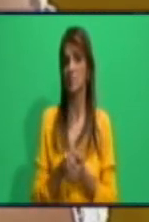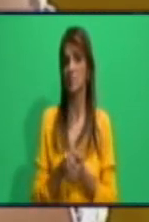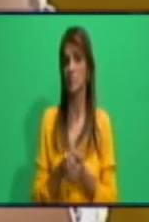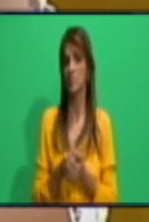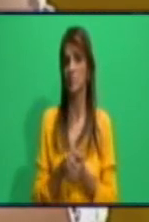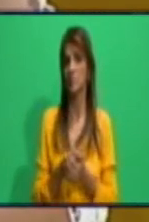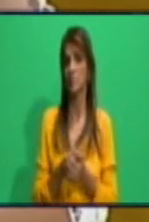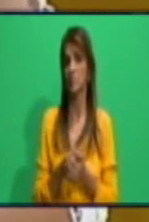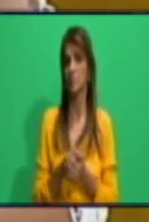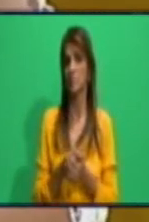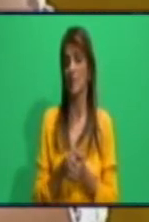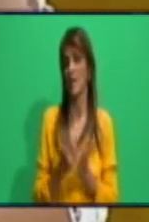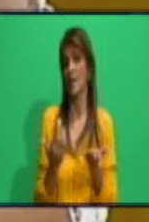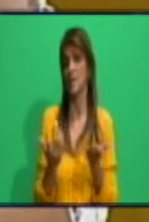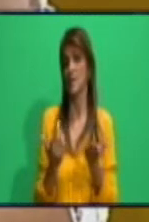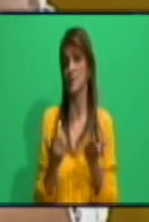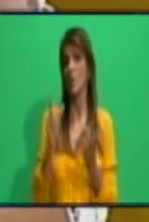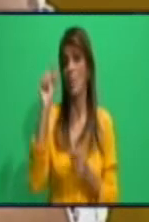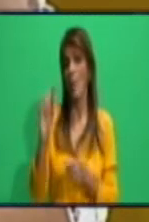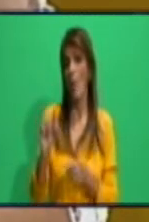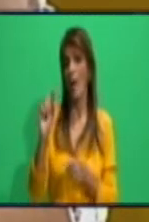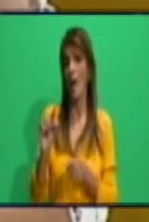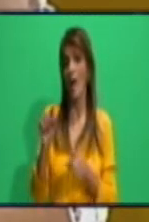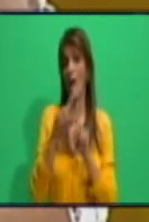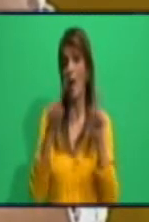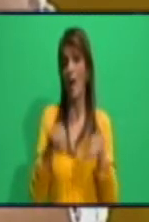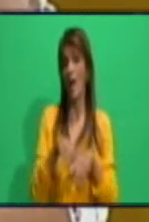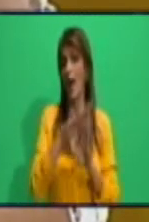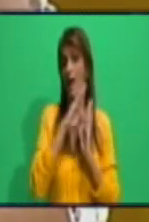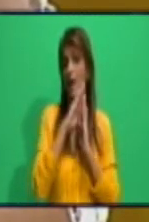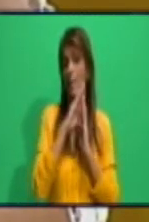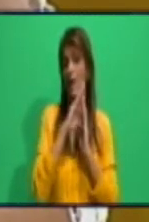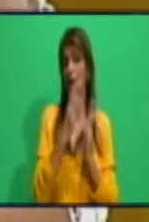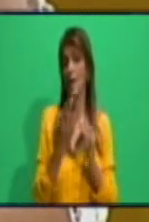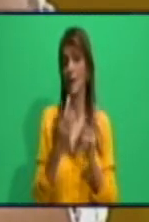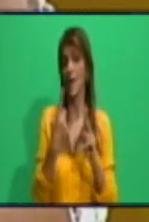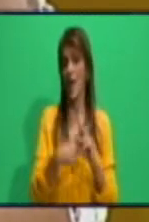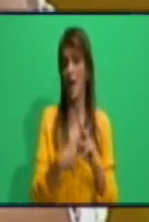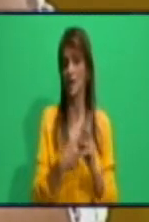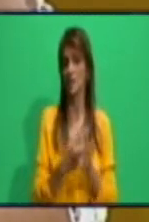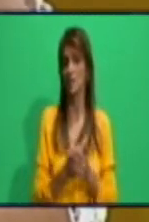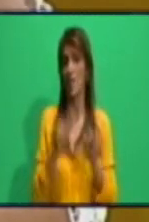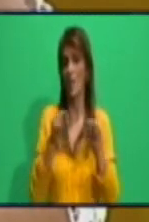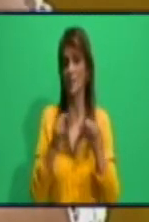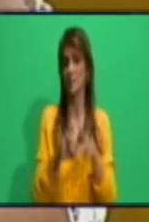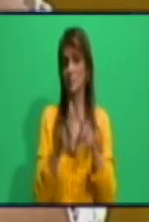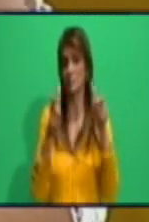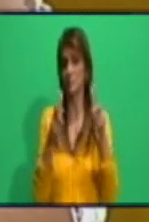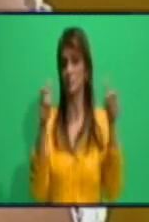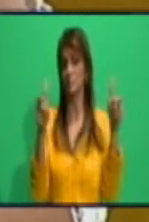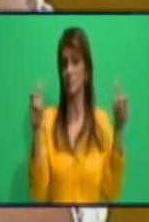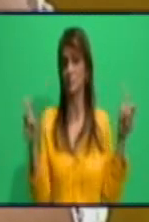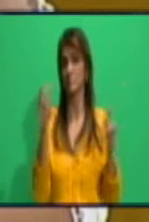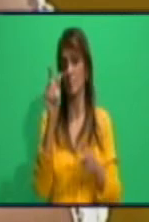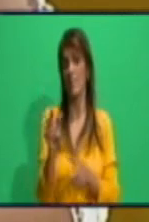el número de camas que hoy tenemos con este incremento de pacientes que se están